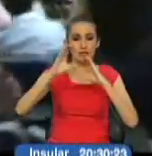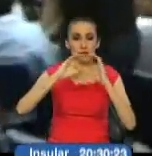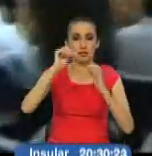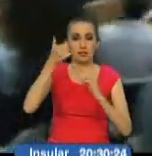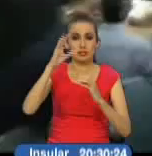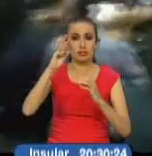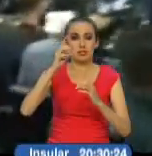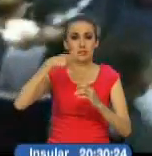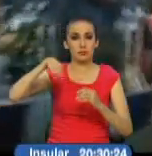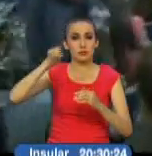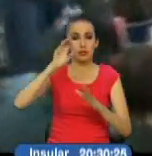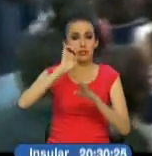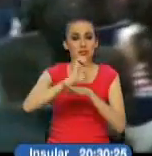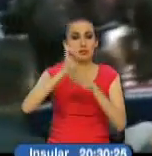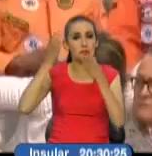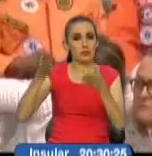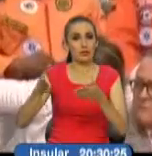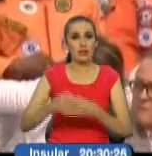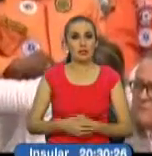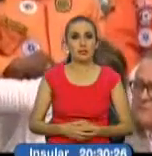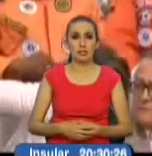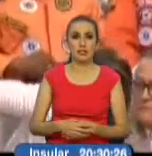16 millones de ecuatorianos.